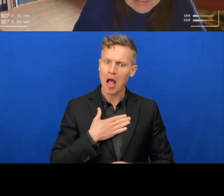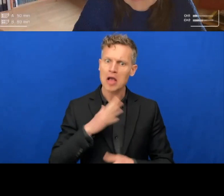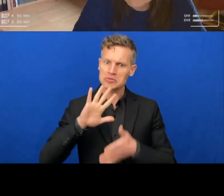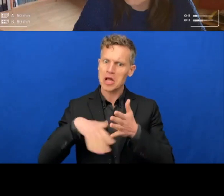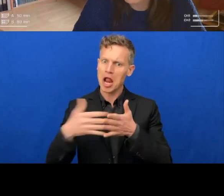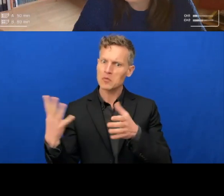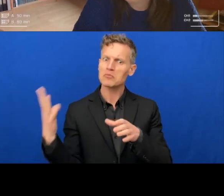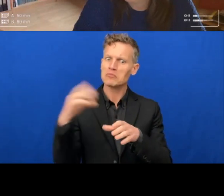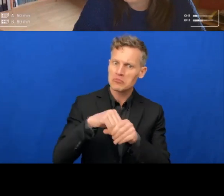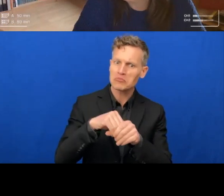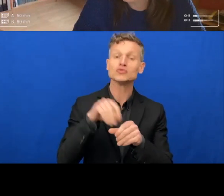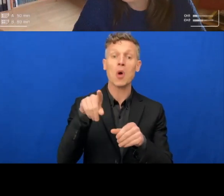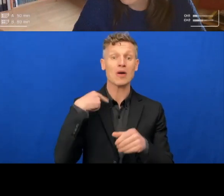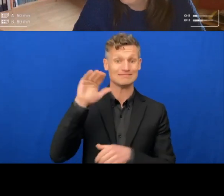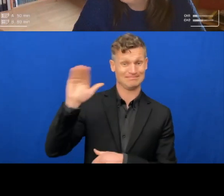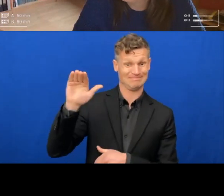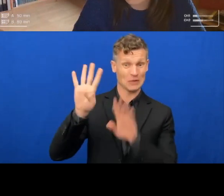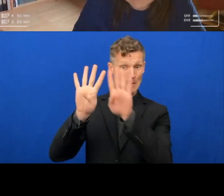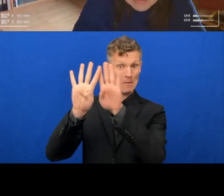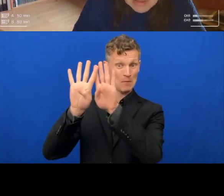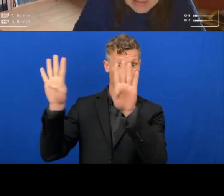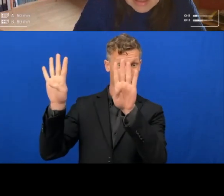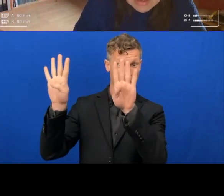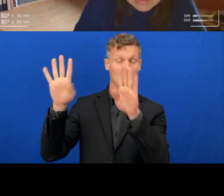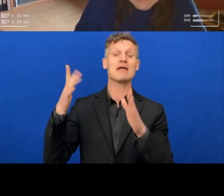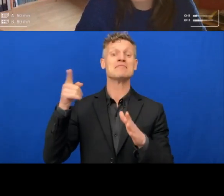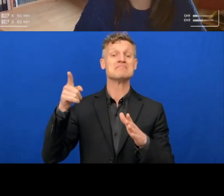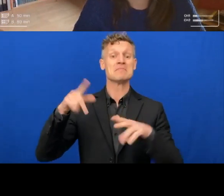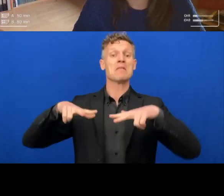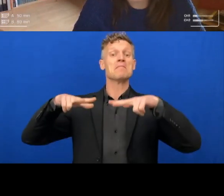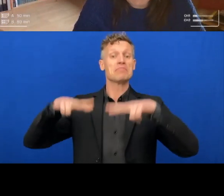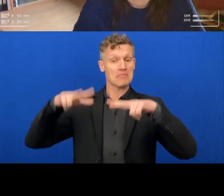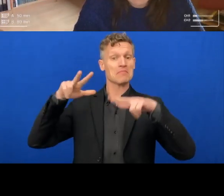a los intérpretes de lengua de signos, y fue así que